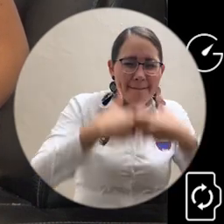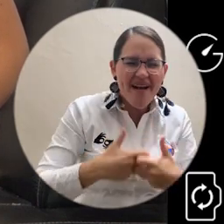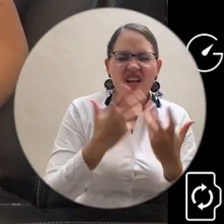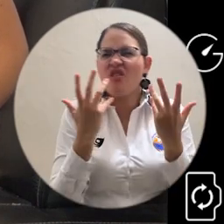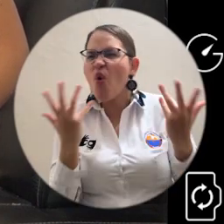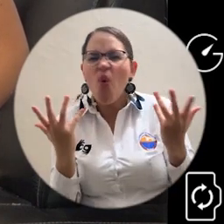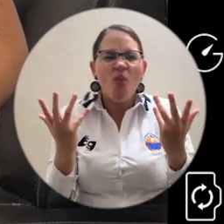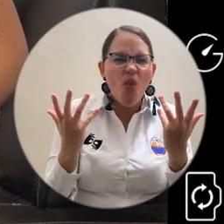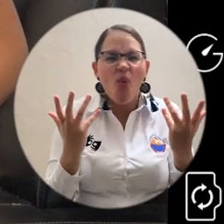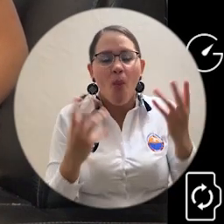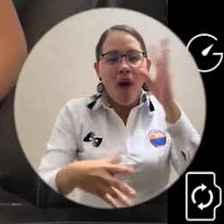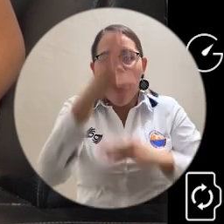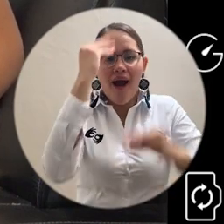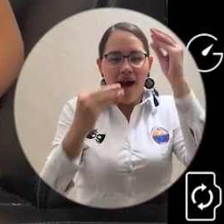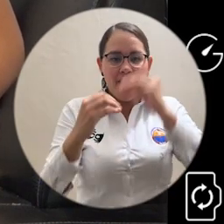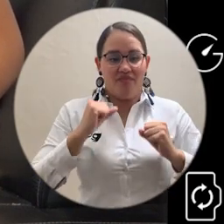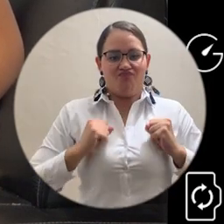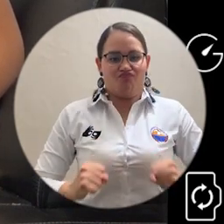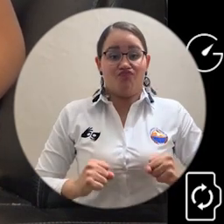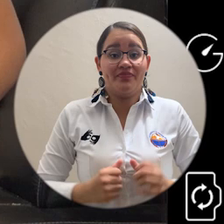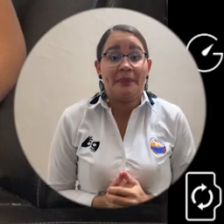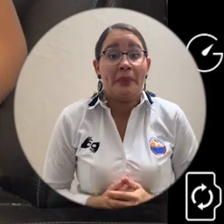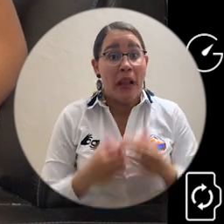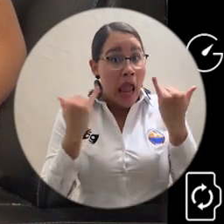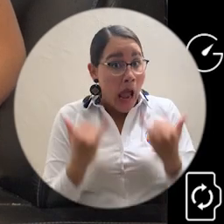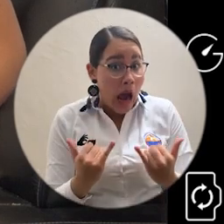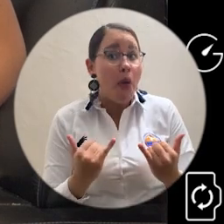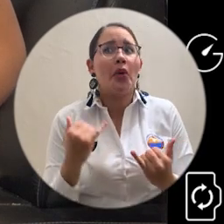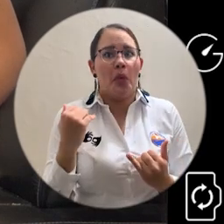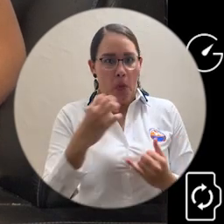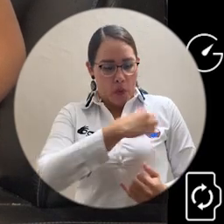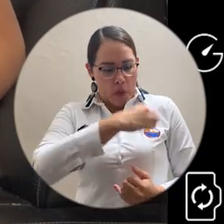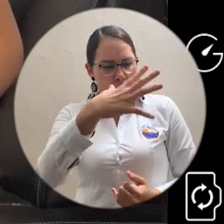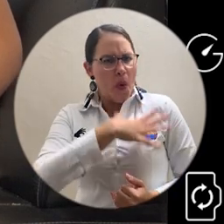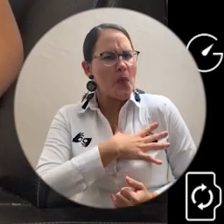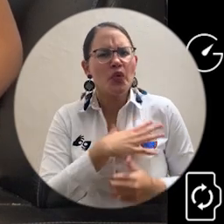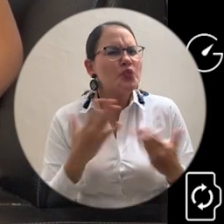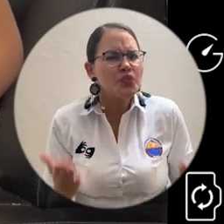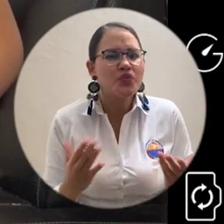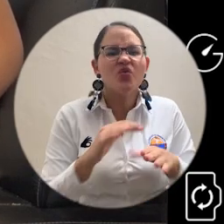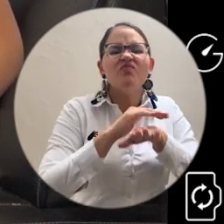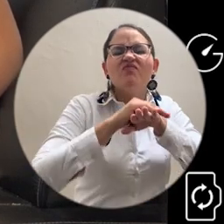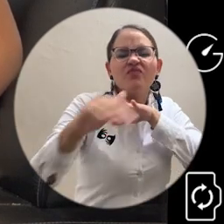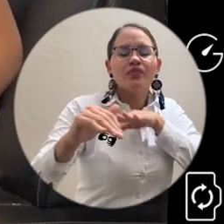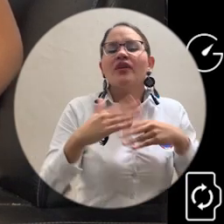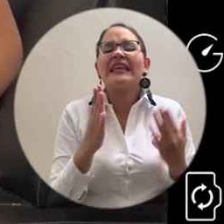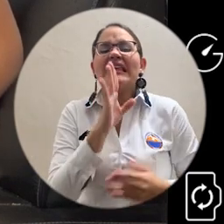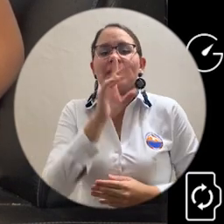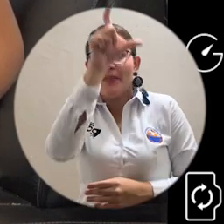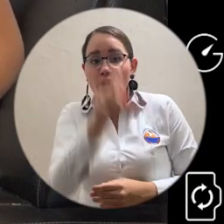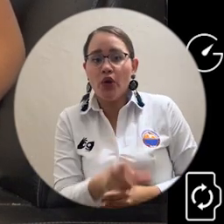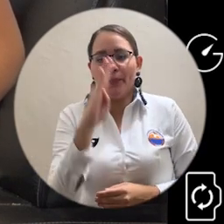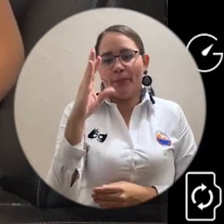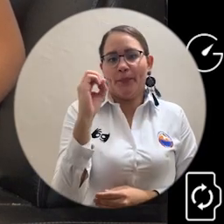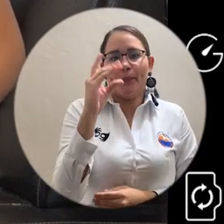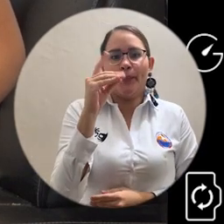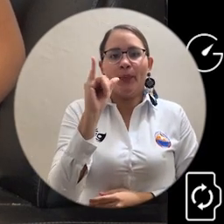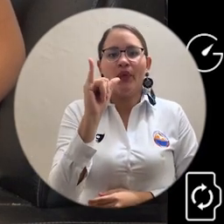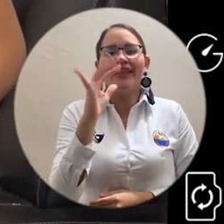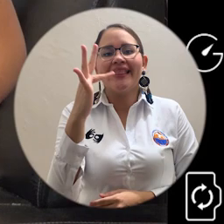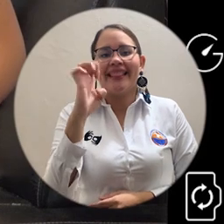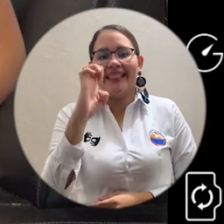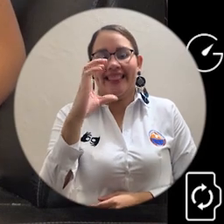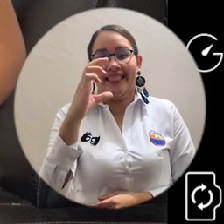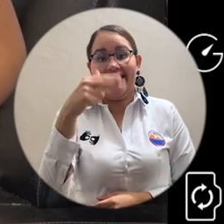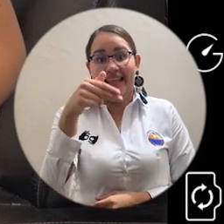frente a las situaciones que se viven por COVID-19. En esta oportunidad tuvo como invitados al director de Bodytech Colombia, Fernando